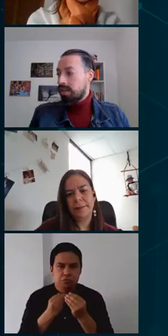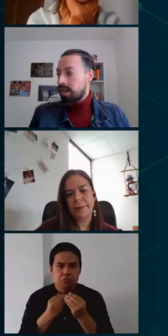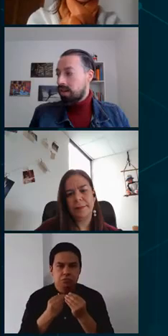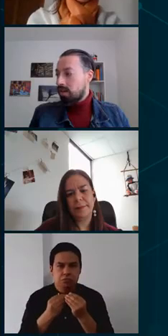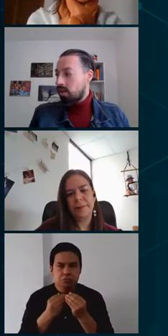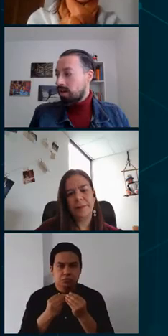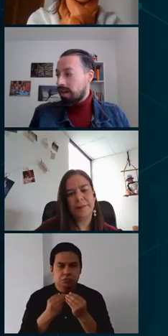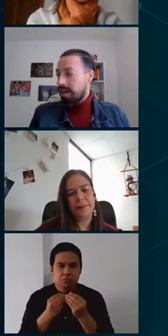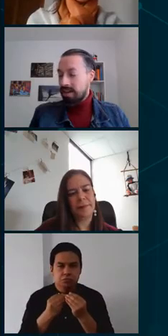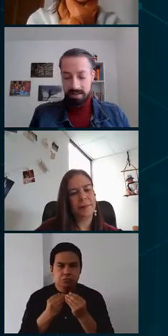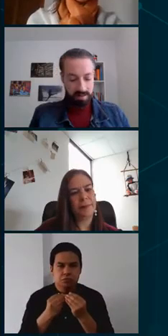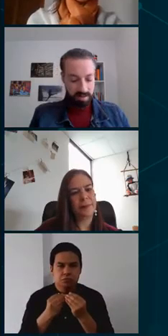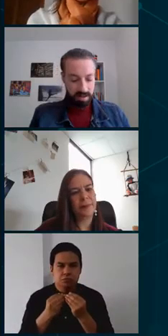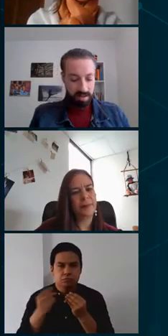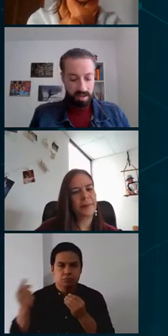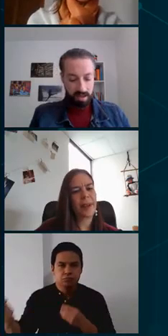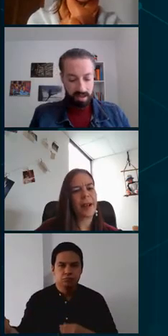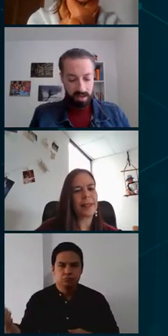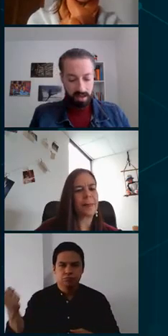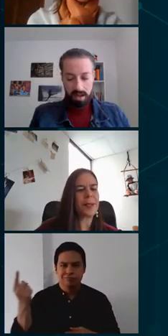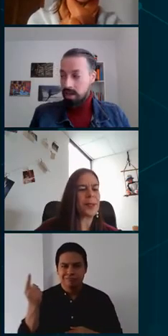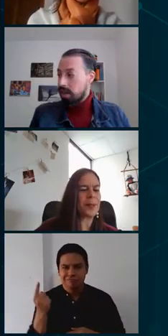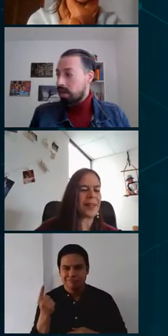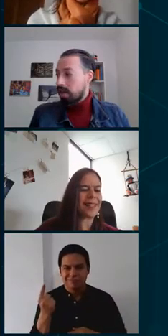se encuentra con el